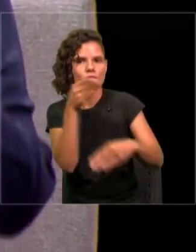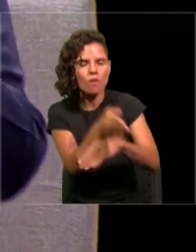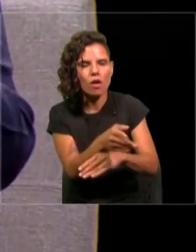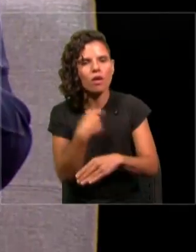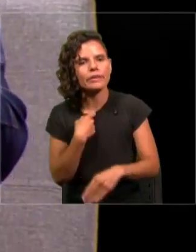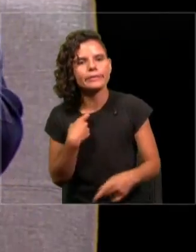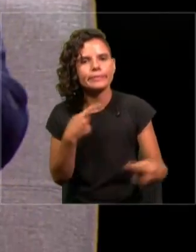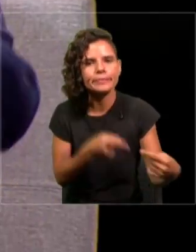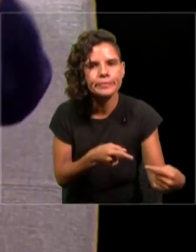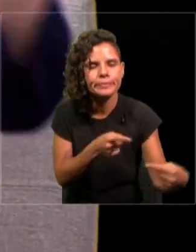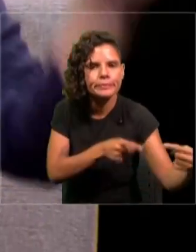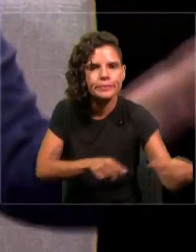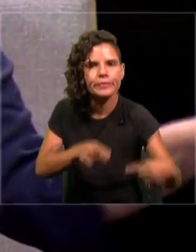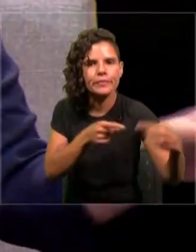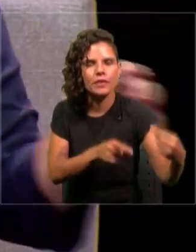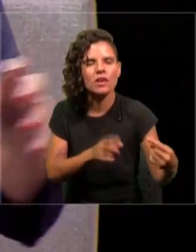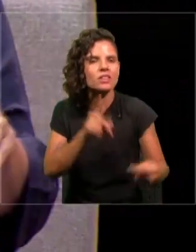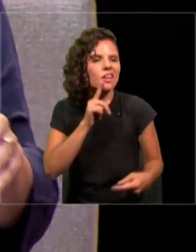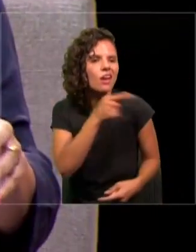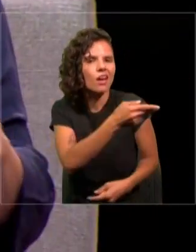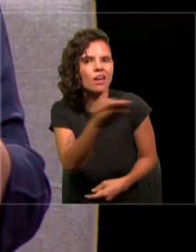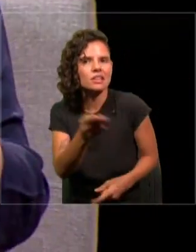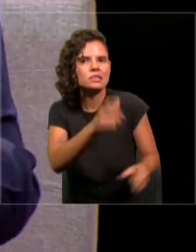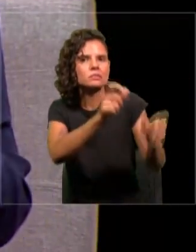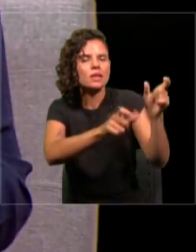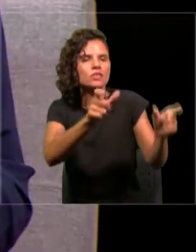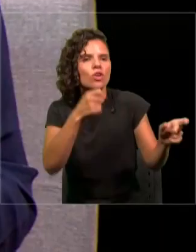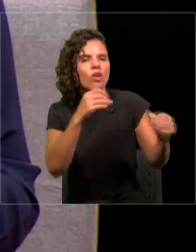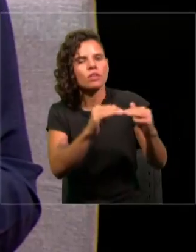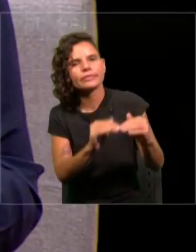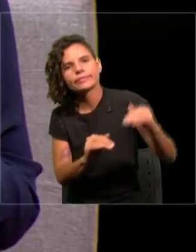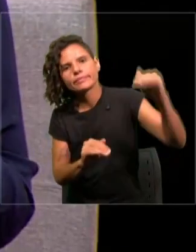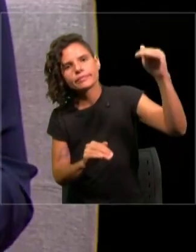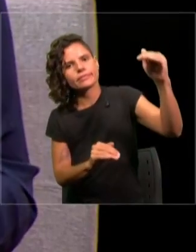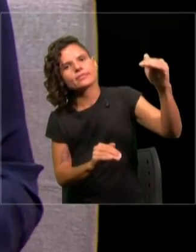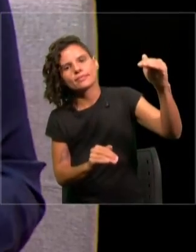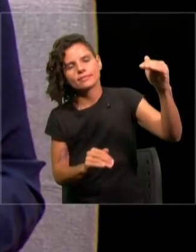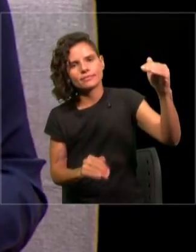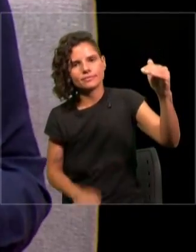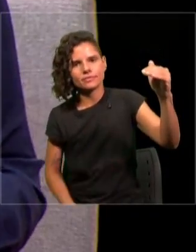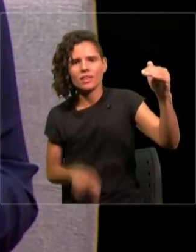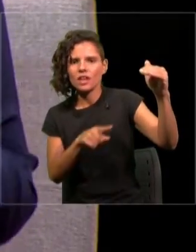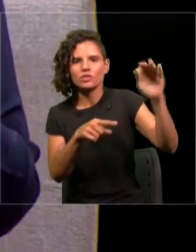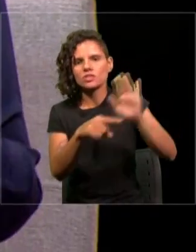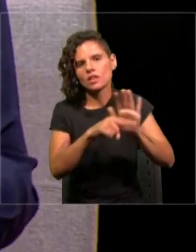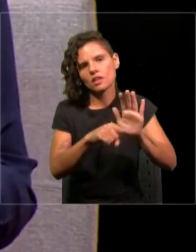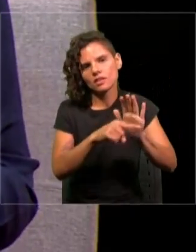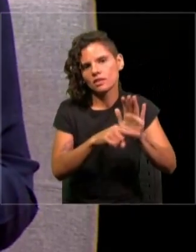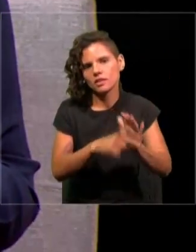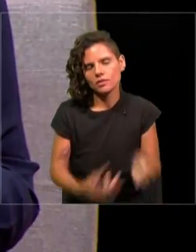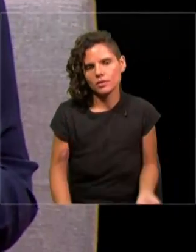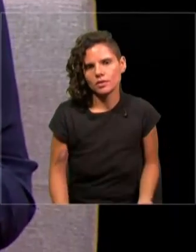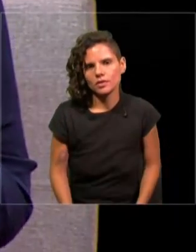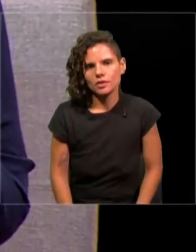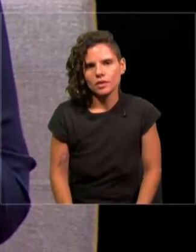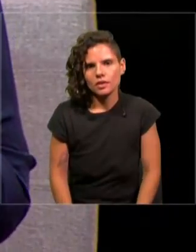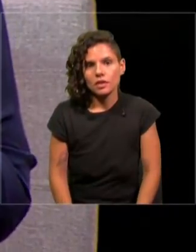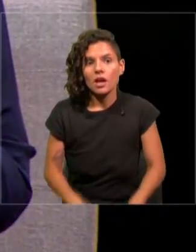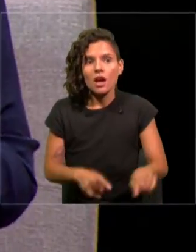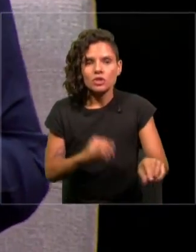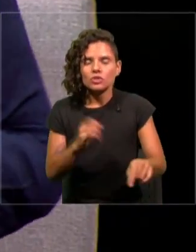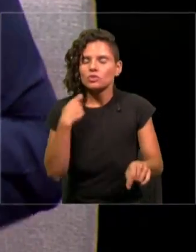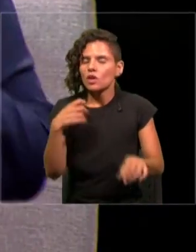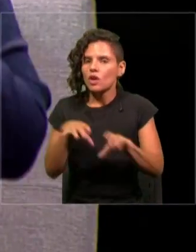¿ah? Generalmente con gente que es esta gente que está en la visión mucho más macro. Y eso es muy negativo. Sin embargo, y ahí estoy con